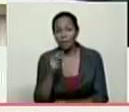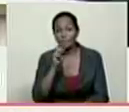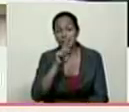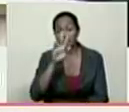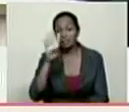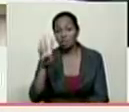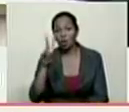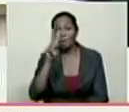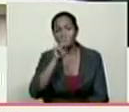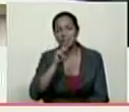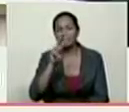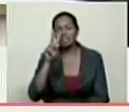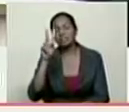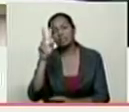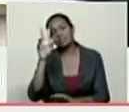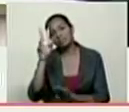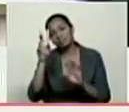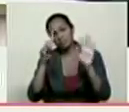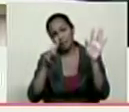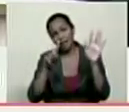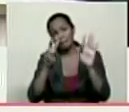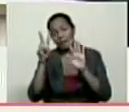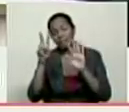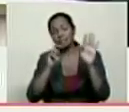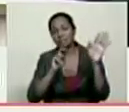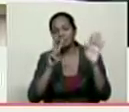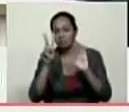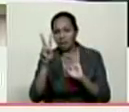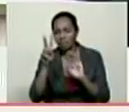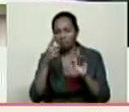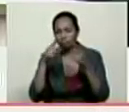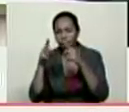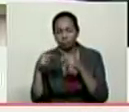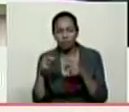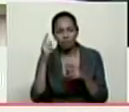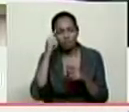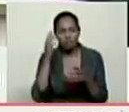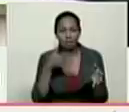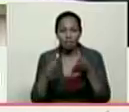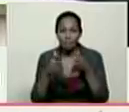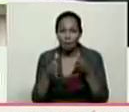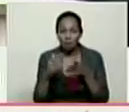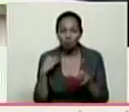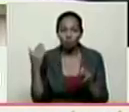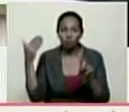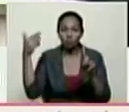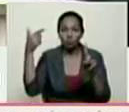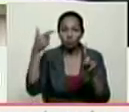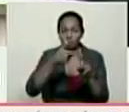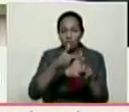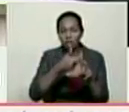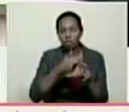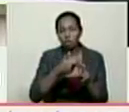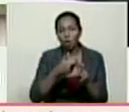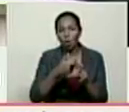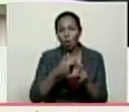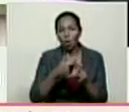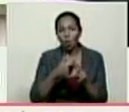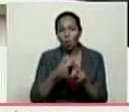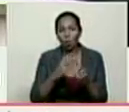25, 26, 27 y 28 de marzo se dieron ataques directos en contra de las transmisiones en la